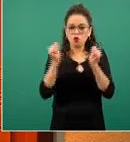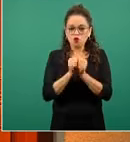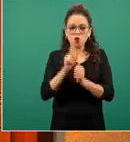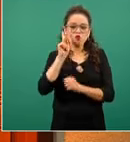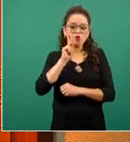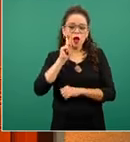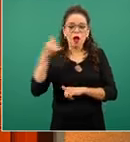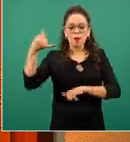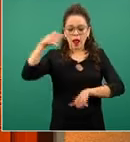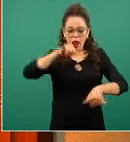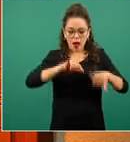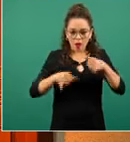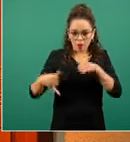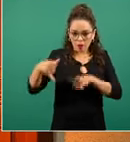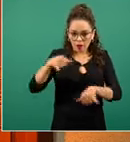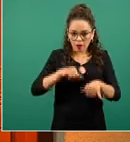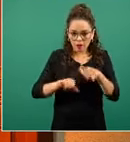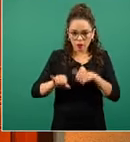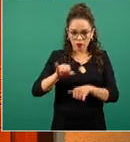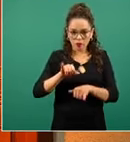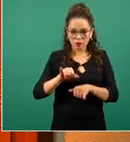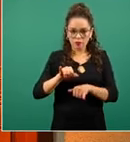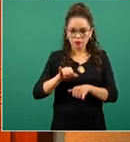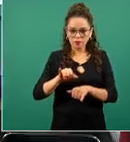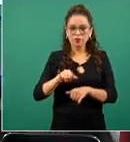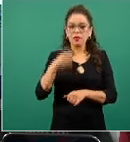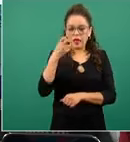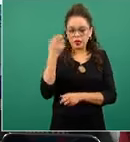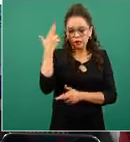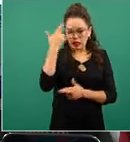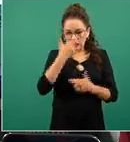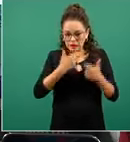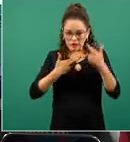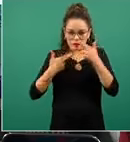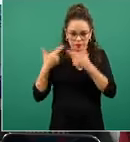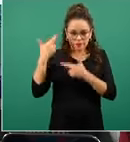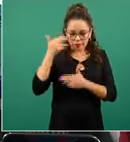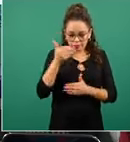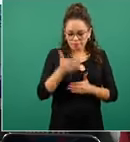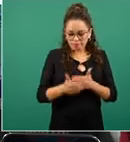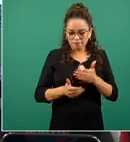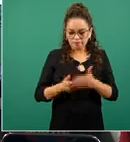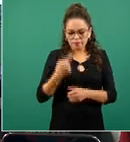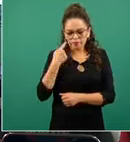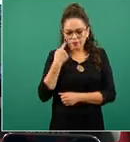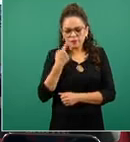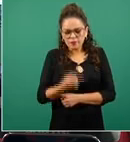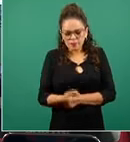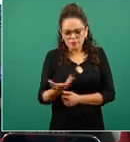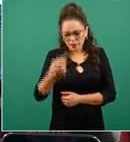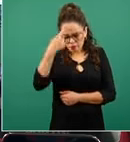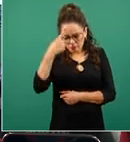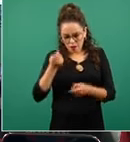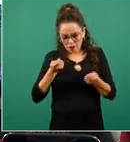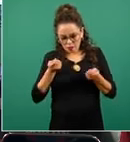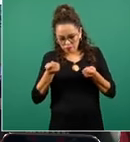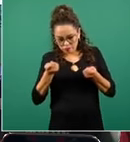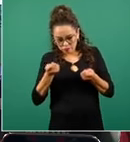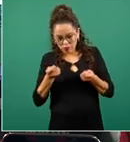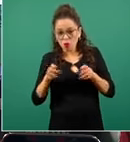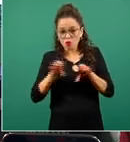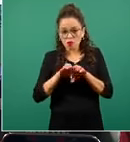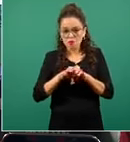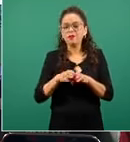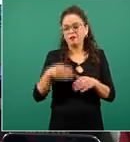los especialistas clínicos y un seguimiento mucho más obviamente controlado en una cama de